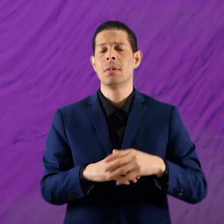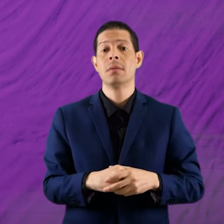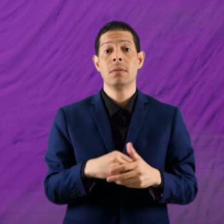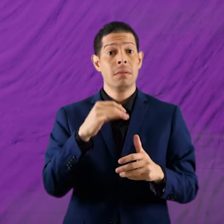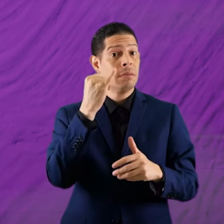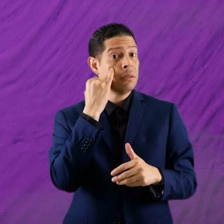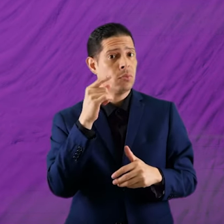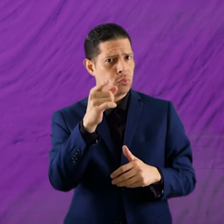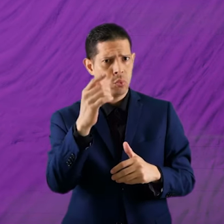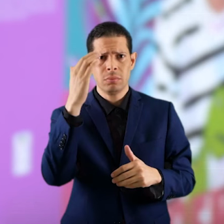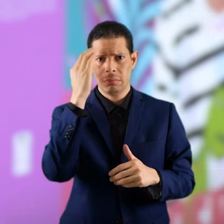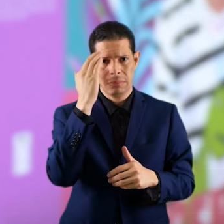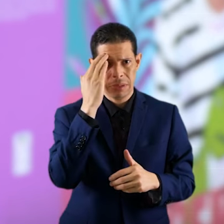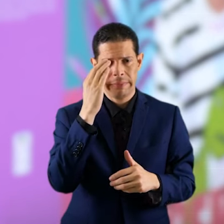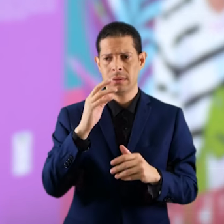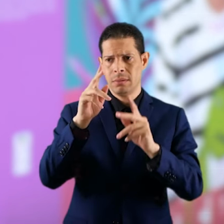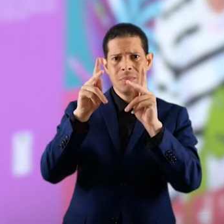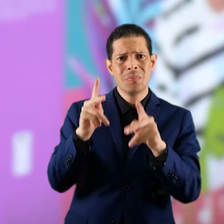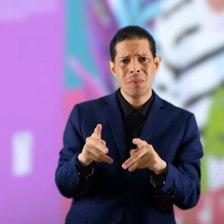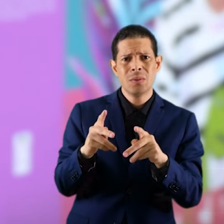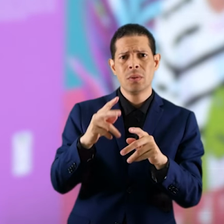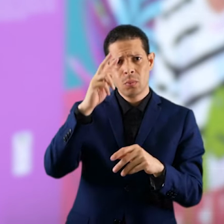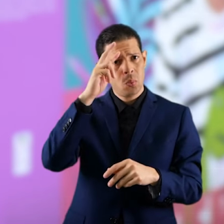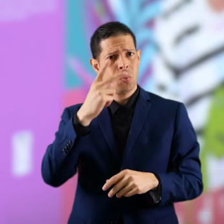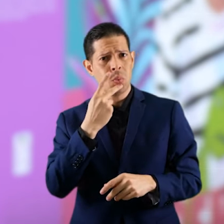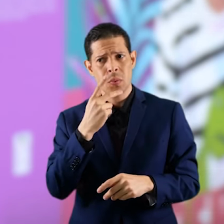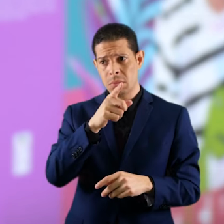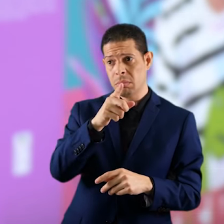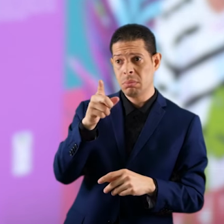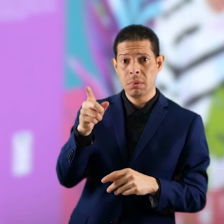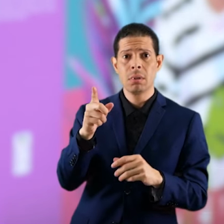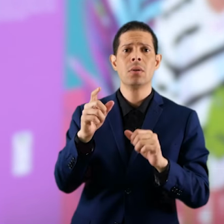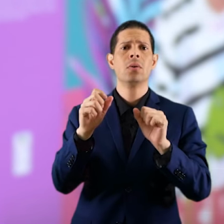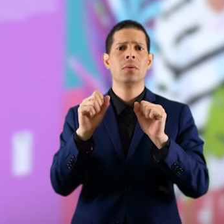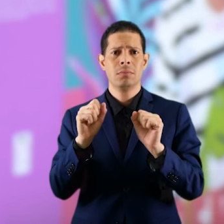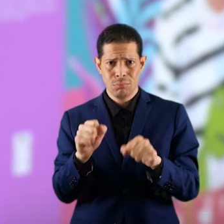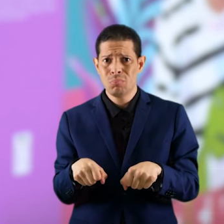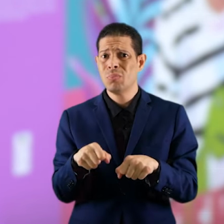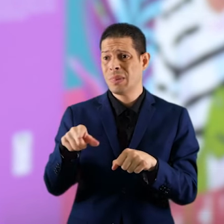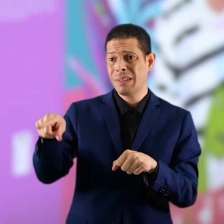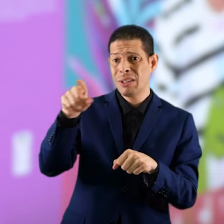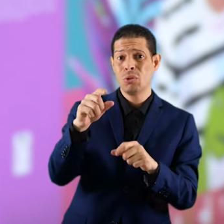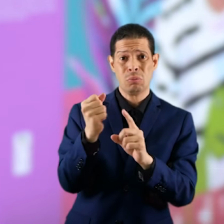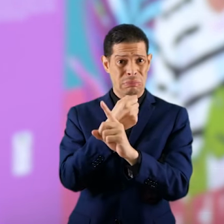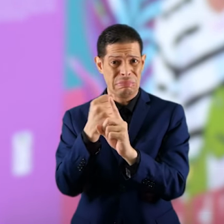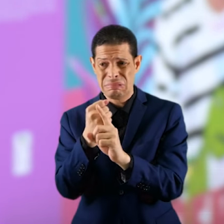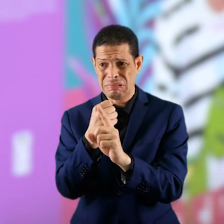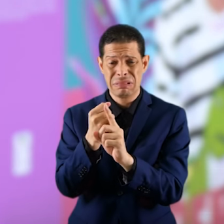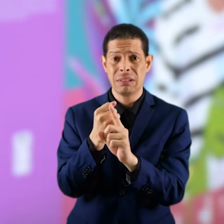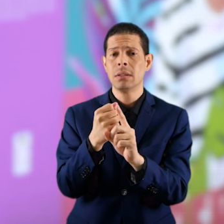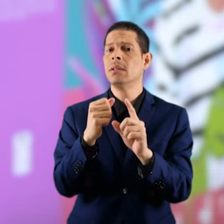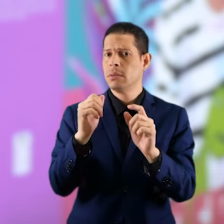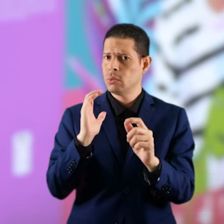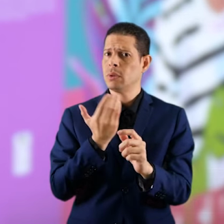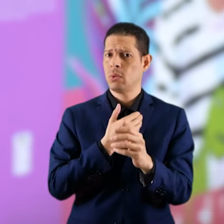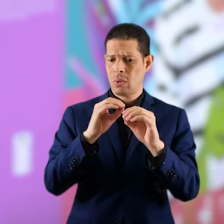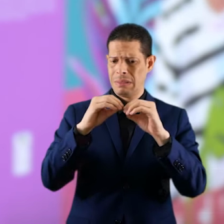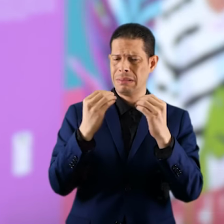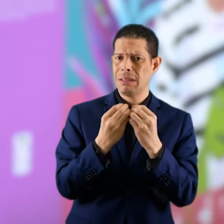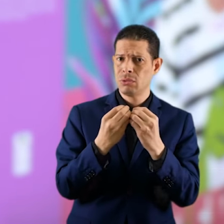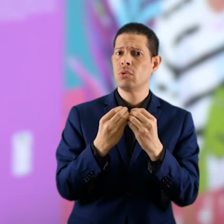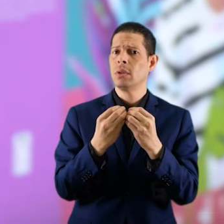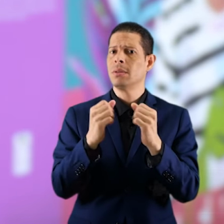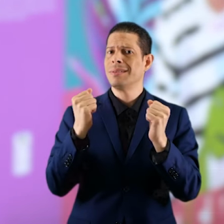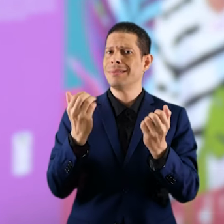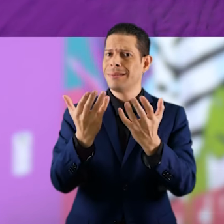bienes, entre otros. Si está o conoce a alguien que está en una situación de violencia, hay organizaciones como la nuestra